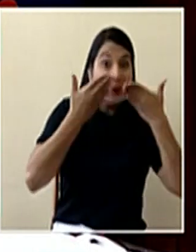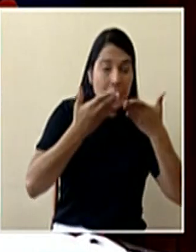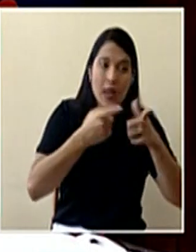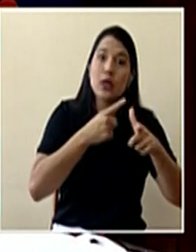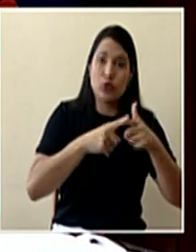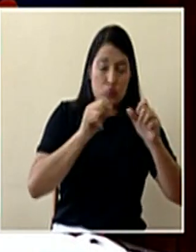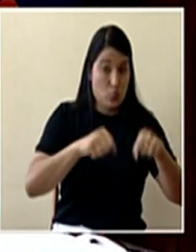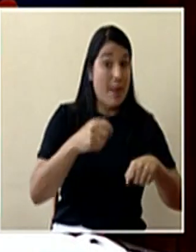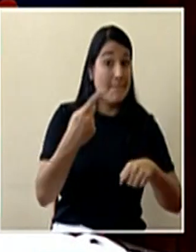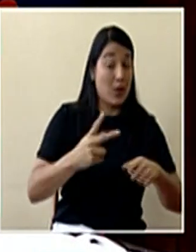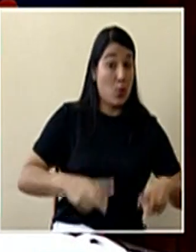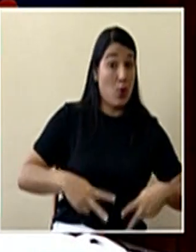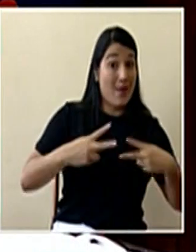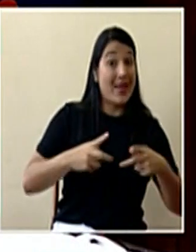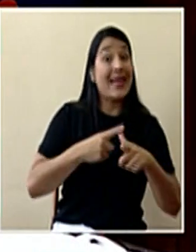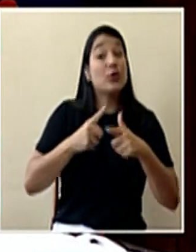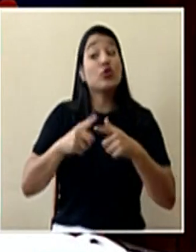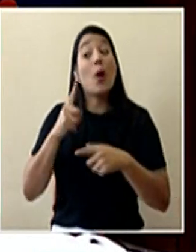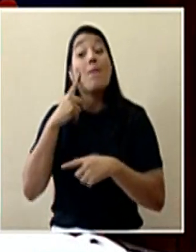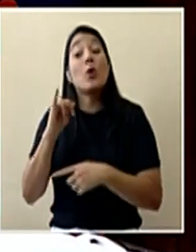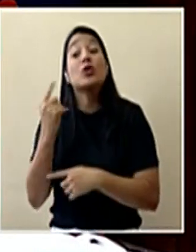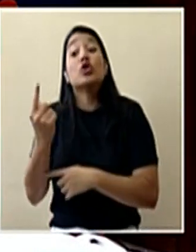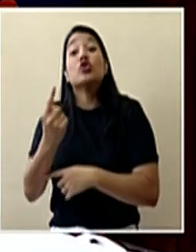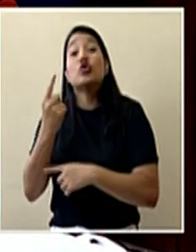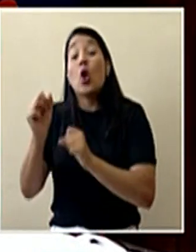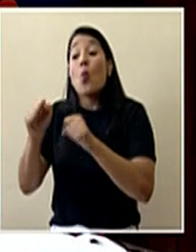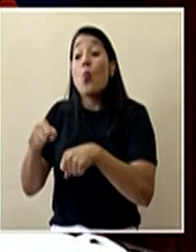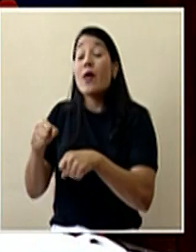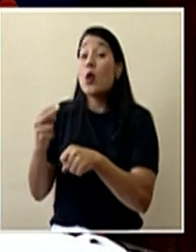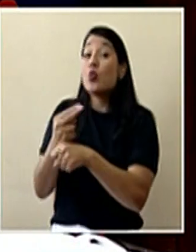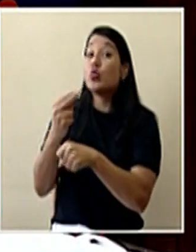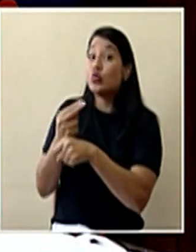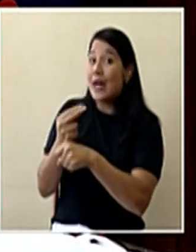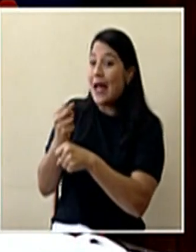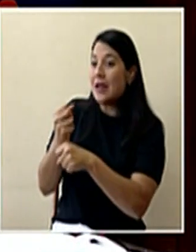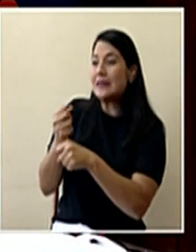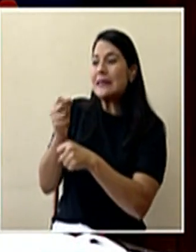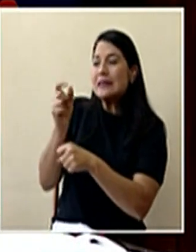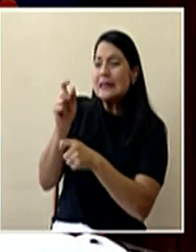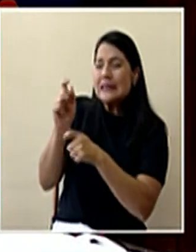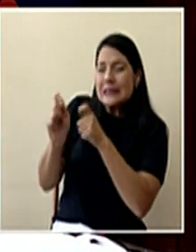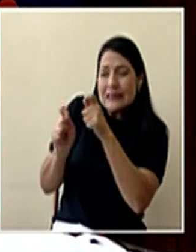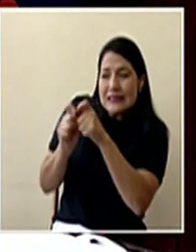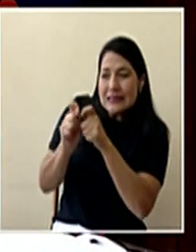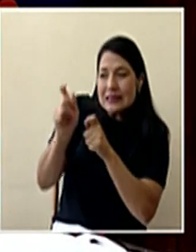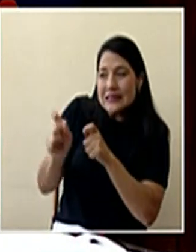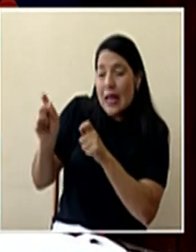sido valorado de no padecer cierto tipo de enfermedades, porque usada inadecuadamente podría poner